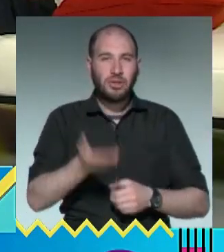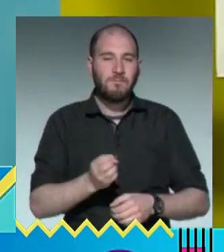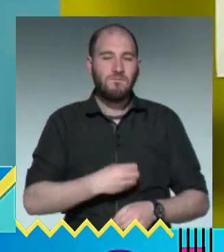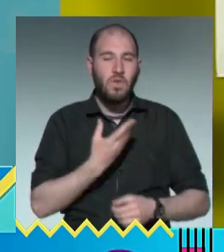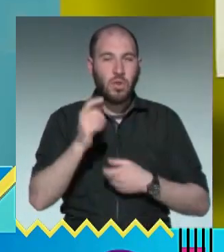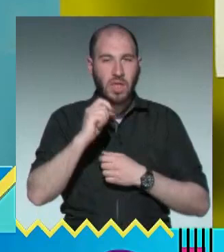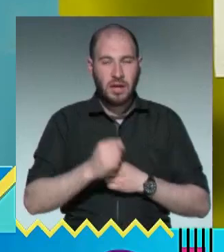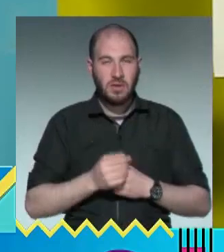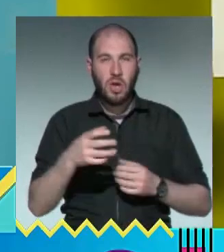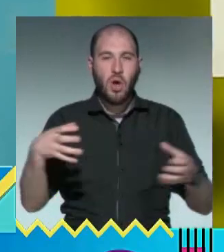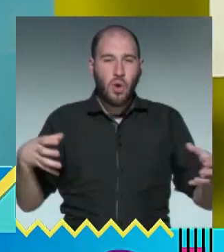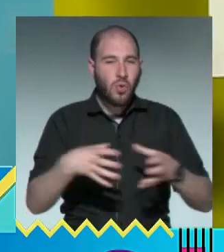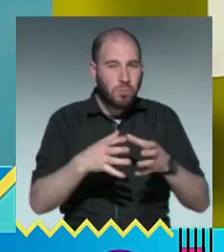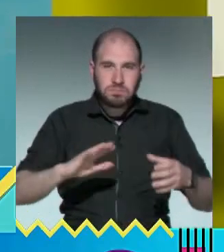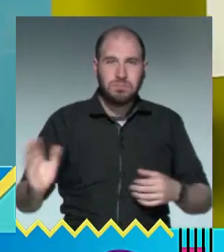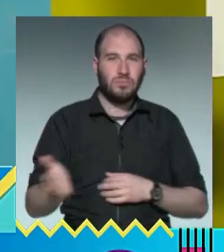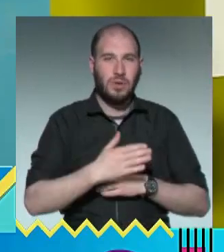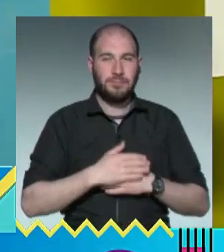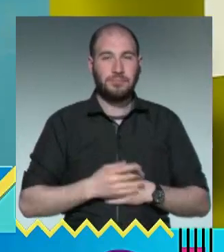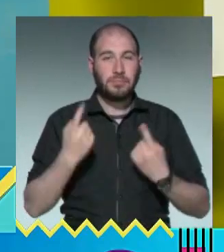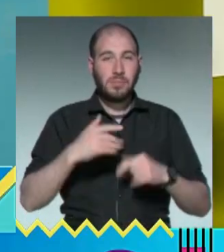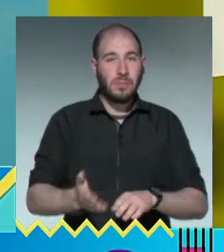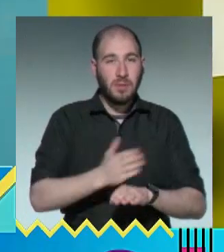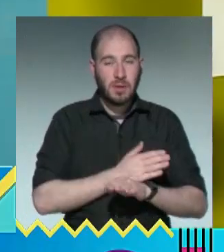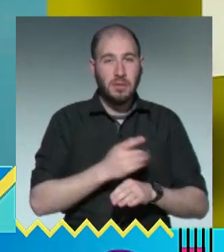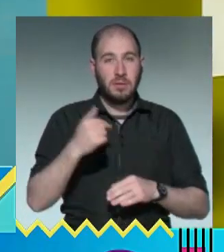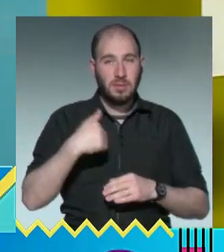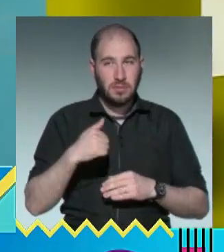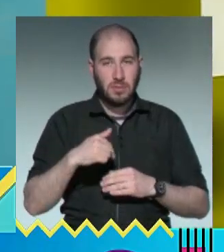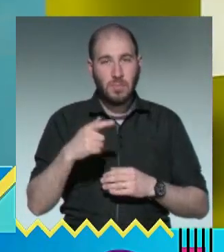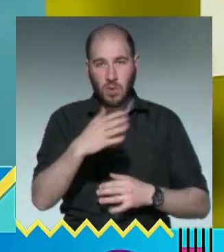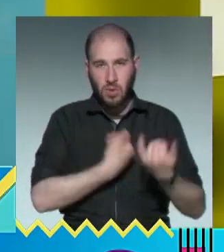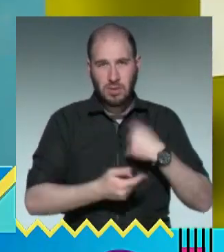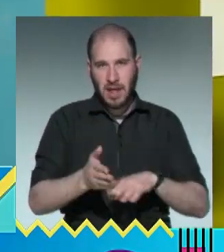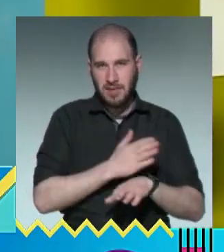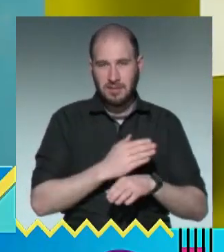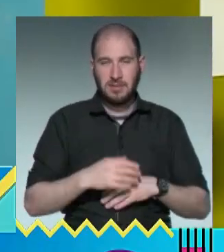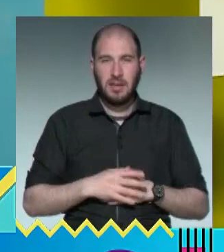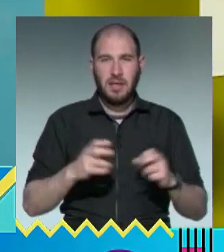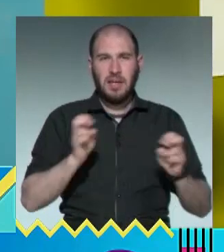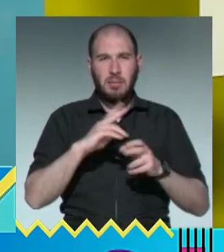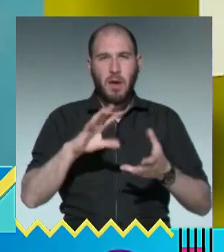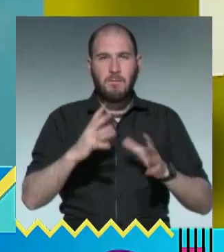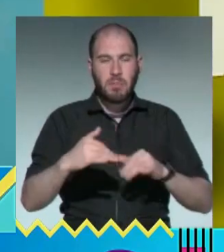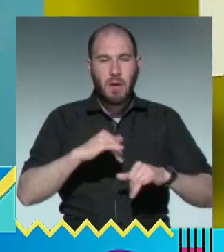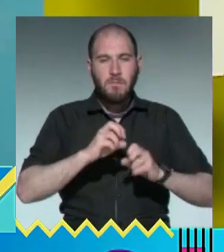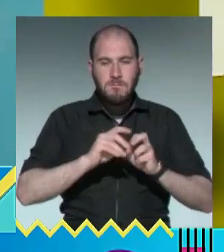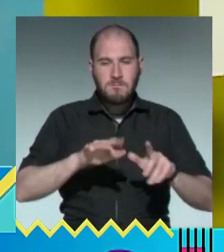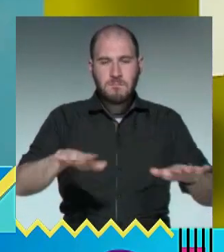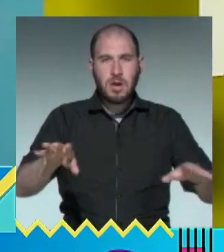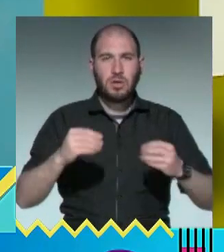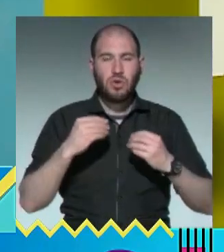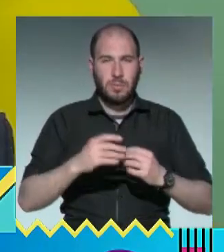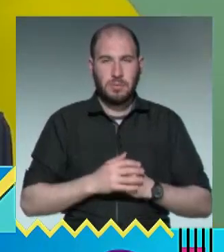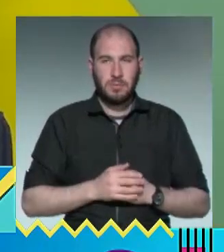¿Cómo trabaja un sistema también en todo esto? Pero antes quería ir a algo que vos nos contabas recién, Fabio, que tiene que ver con las formas de propagación, para que podamos